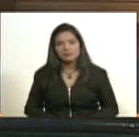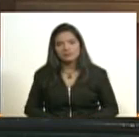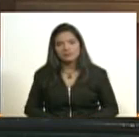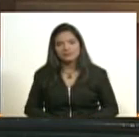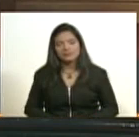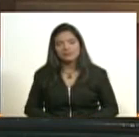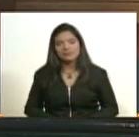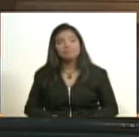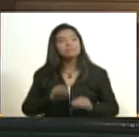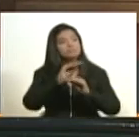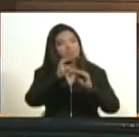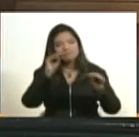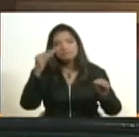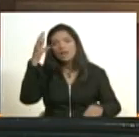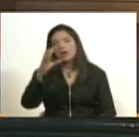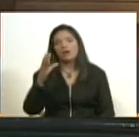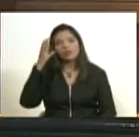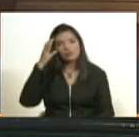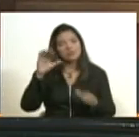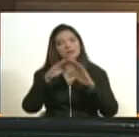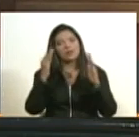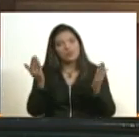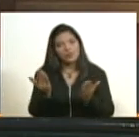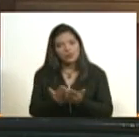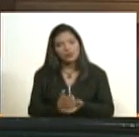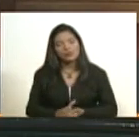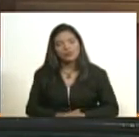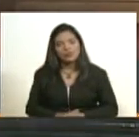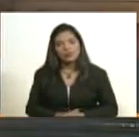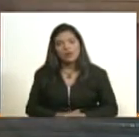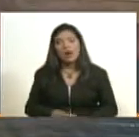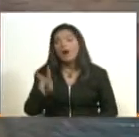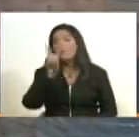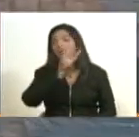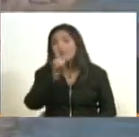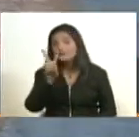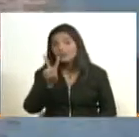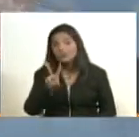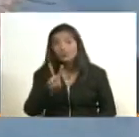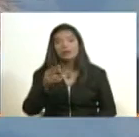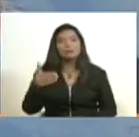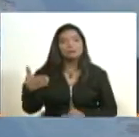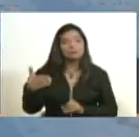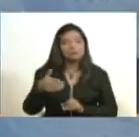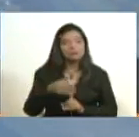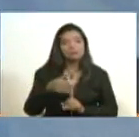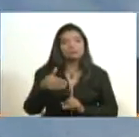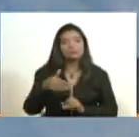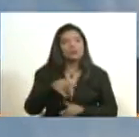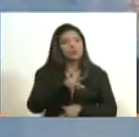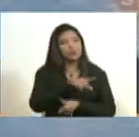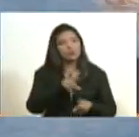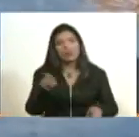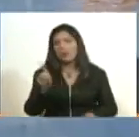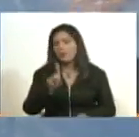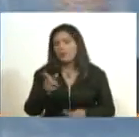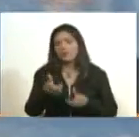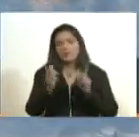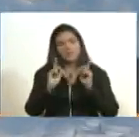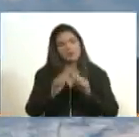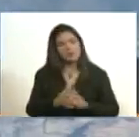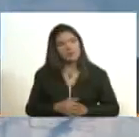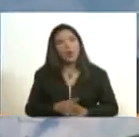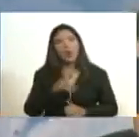Yo llamo a la conciencia del mundo. A Venezuela la están martirizando. Y ustedes no pueden permitir, hombres y